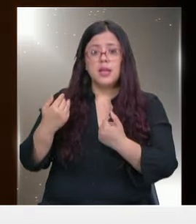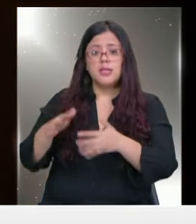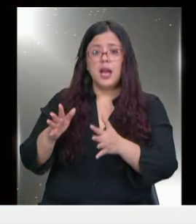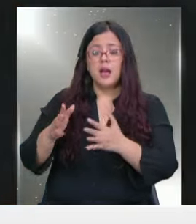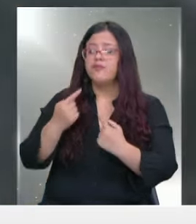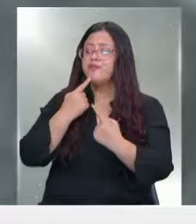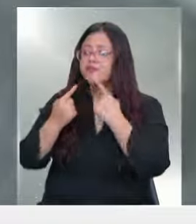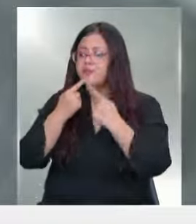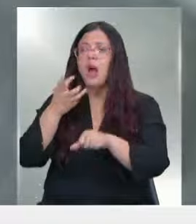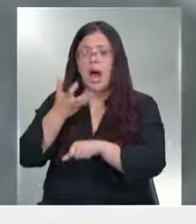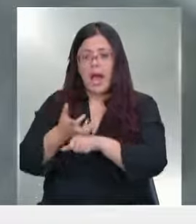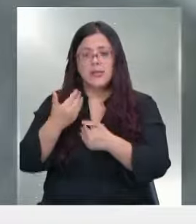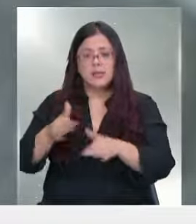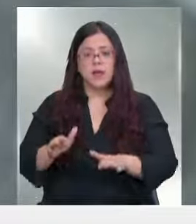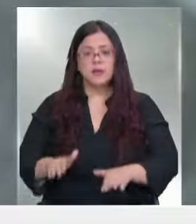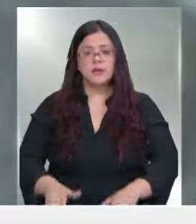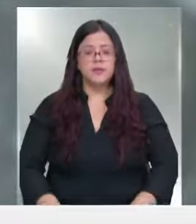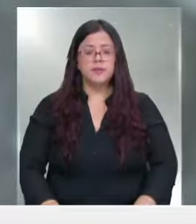declaración.